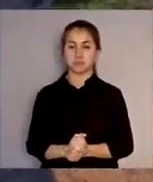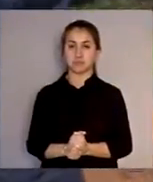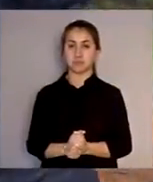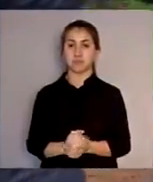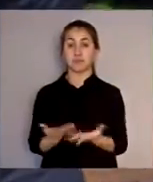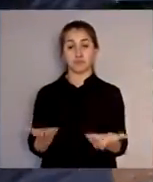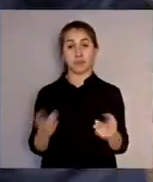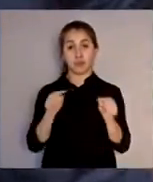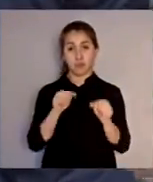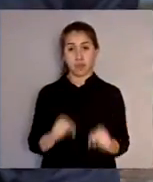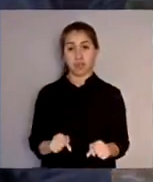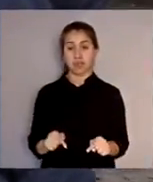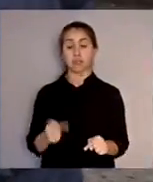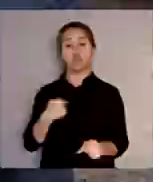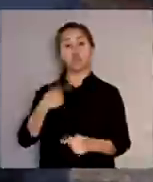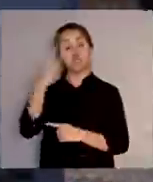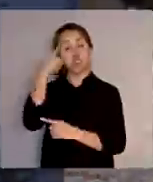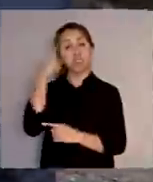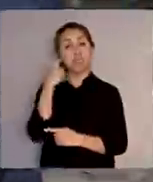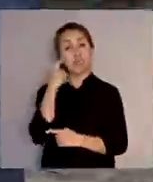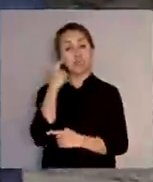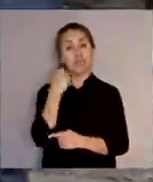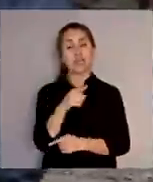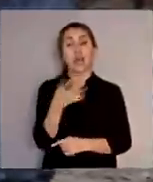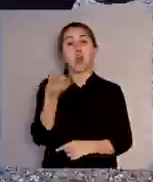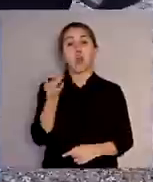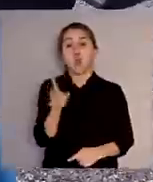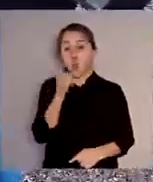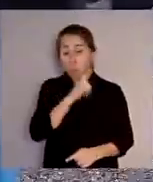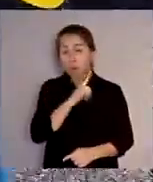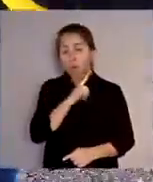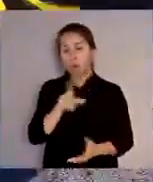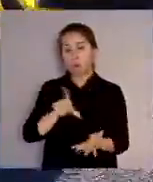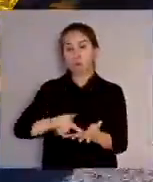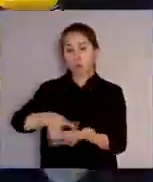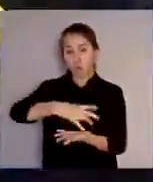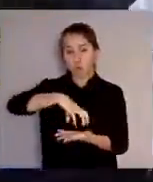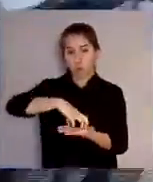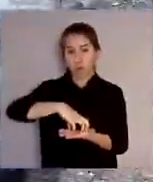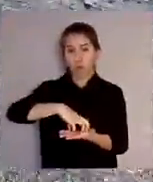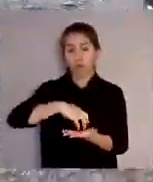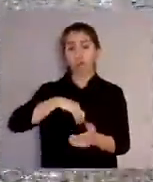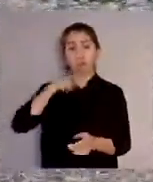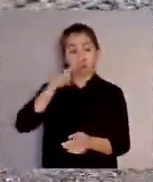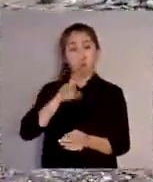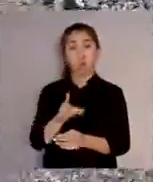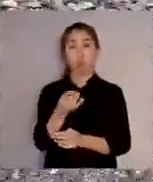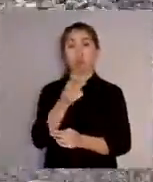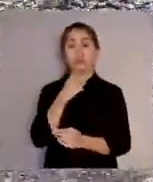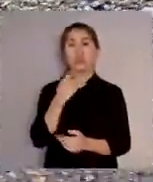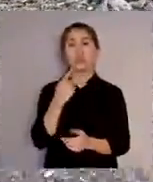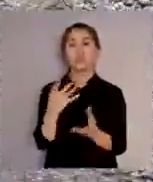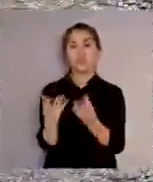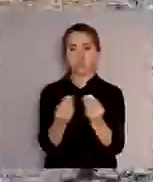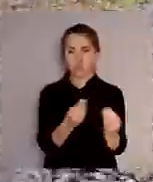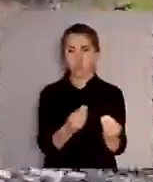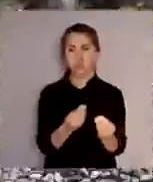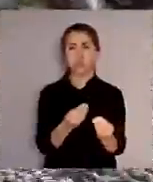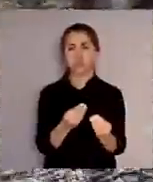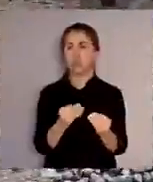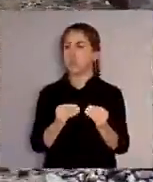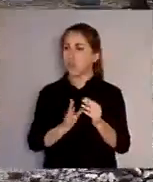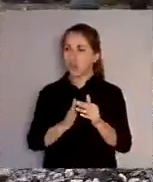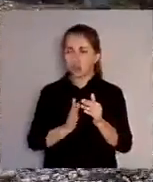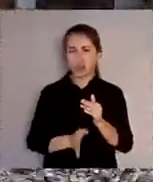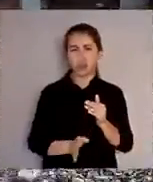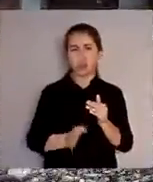Y bueno, estamos aquí en el que yo creí que era lo último de Huilo Huilo. Y me doy cuenta de que tiene mil planes, de que esto sigue, de